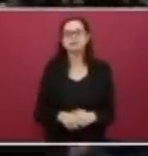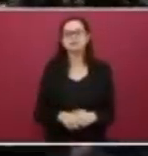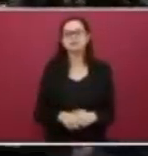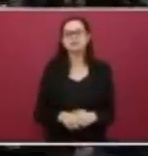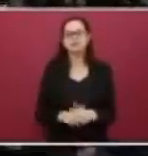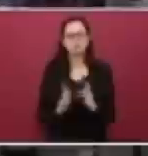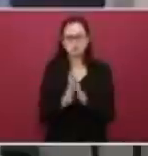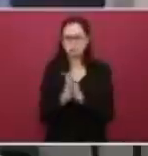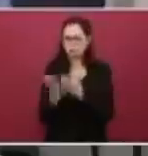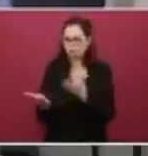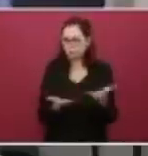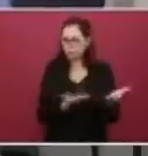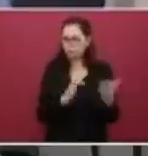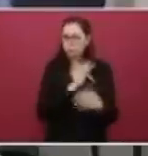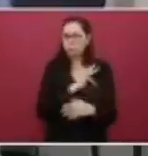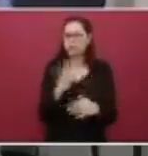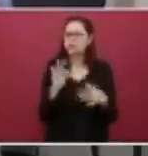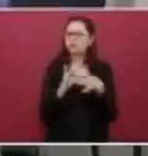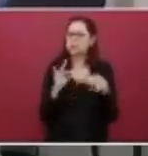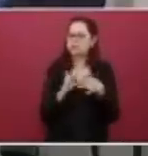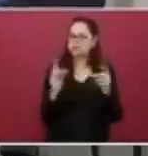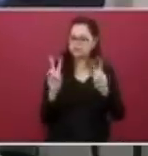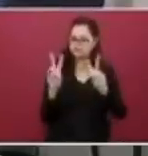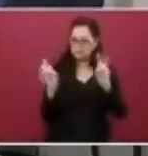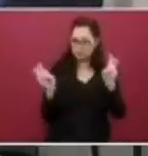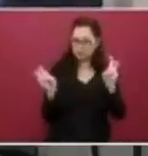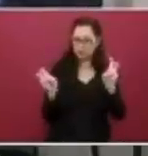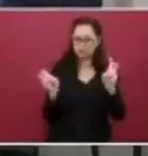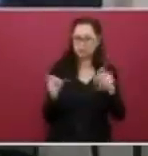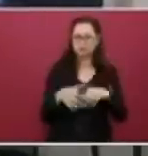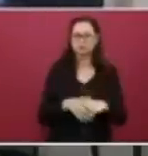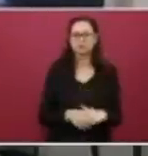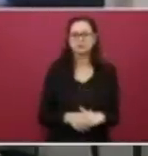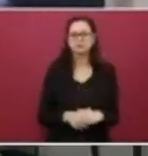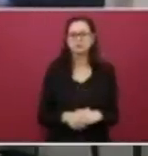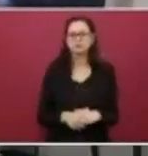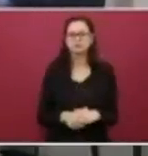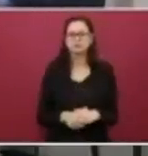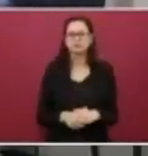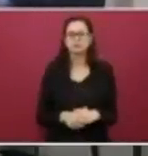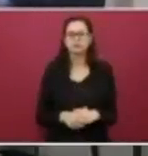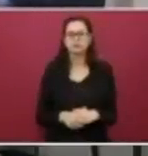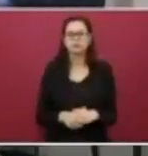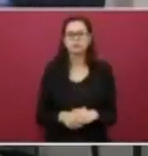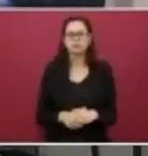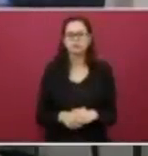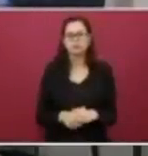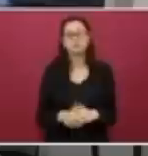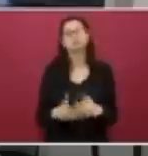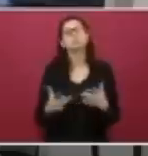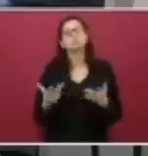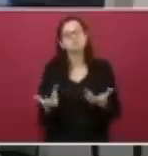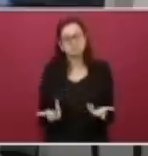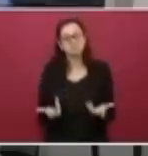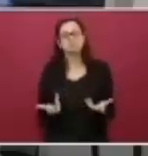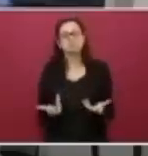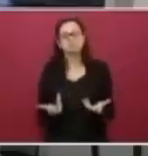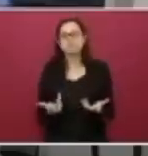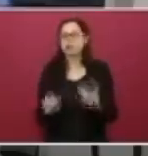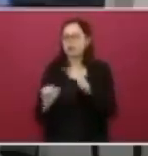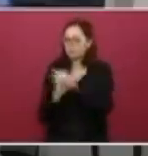explicara sobre este tema y que de esta manera con